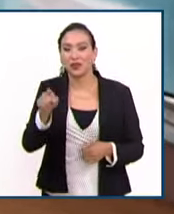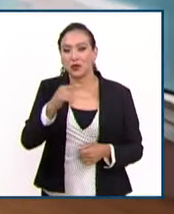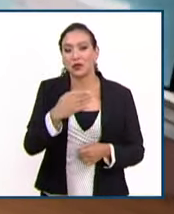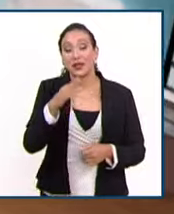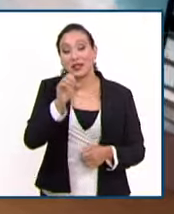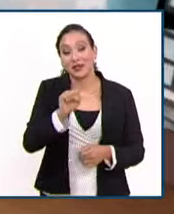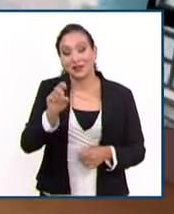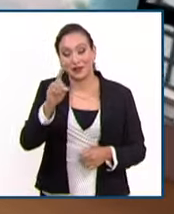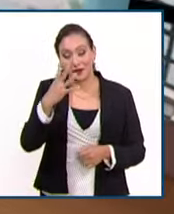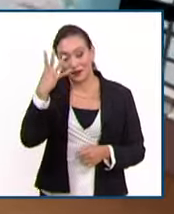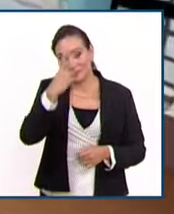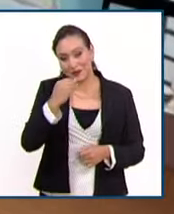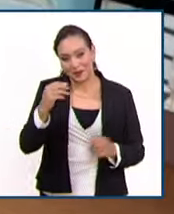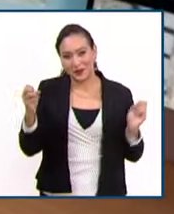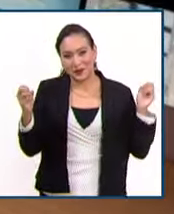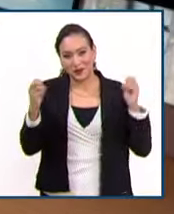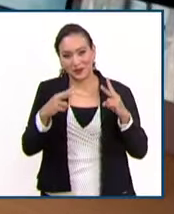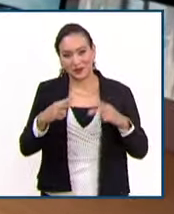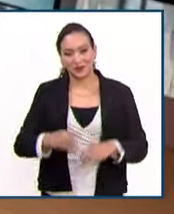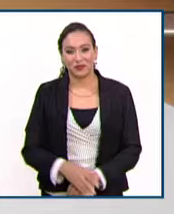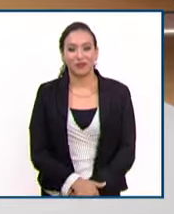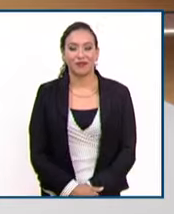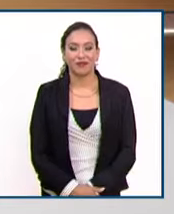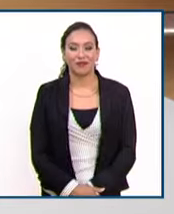excelente fin de semana. Hasta pronto.